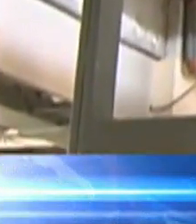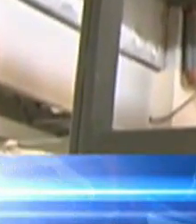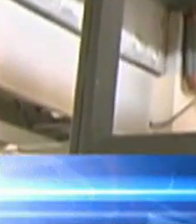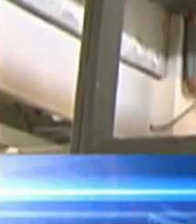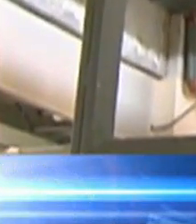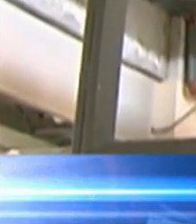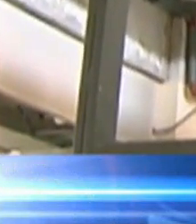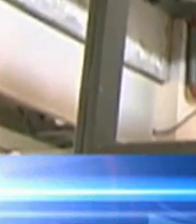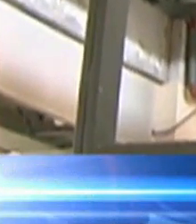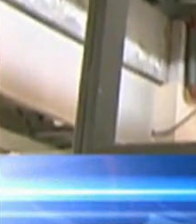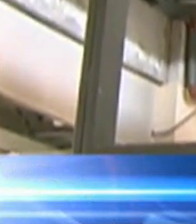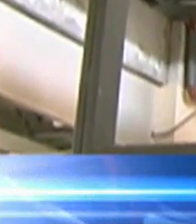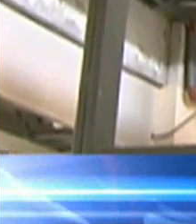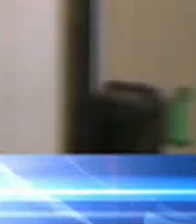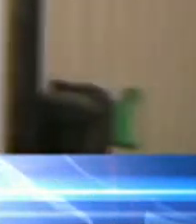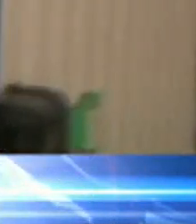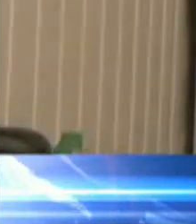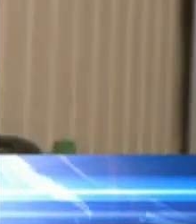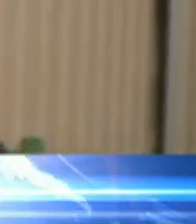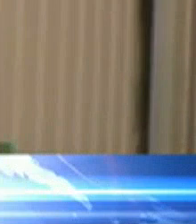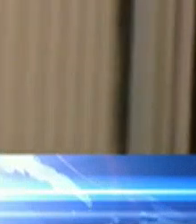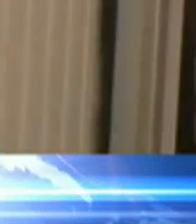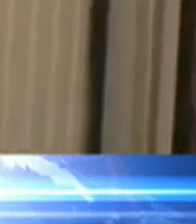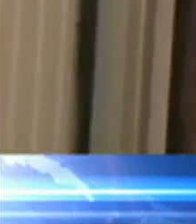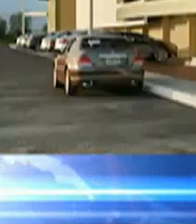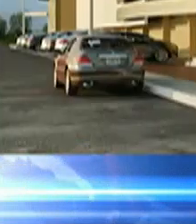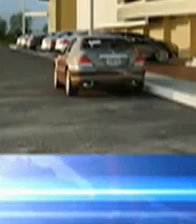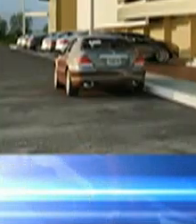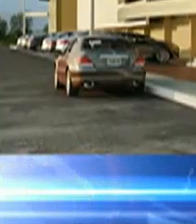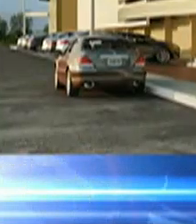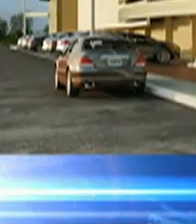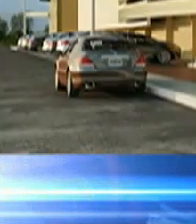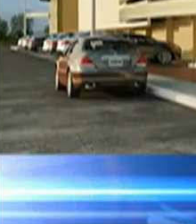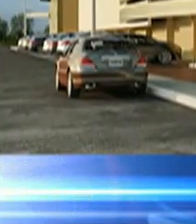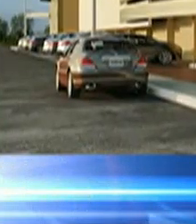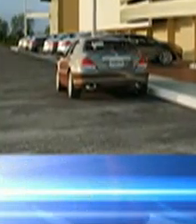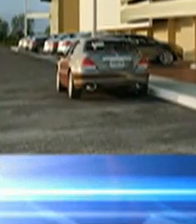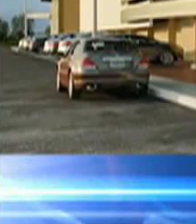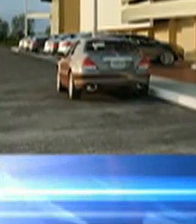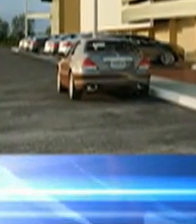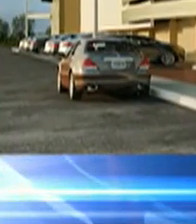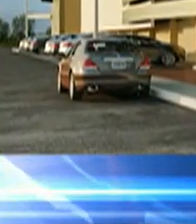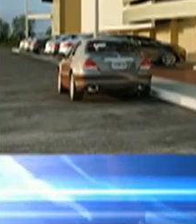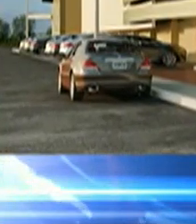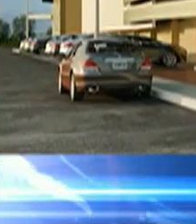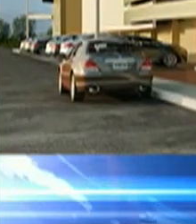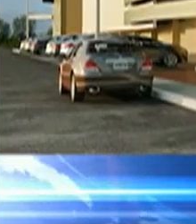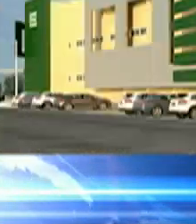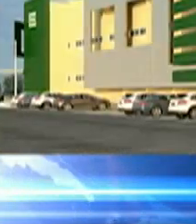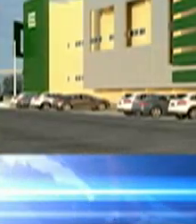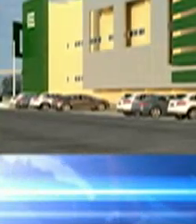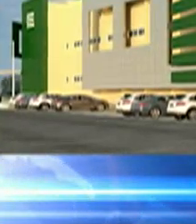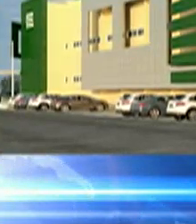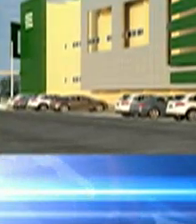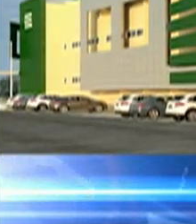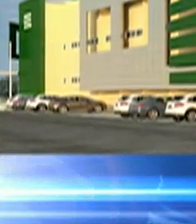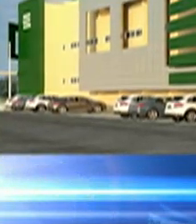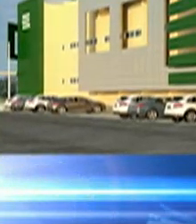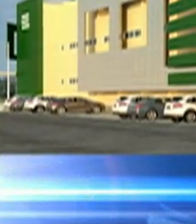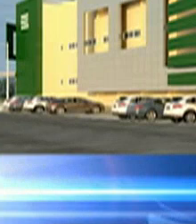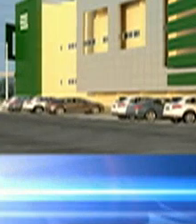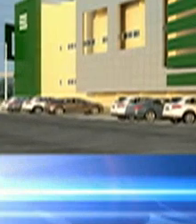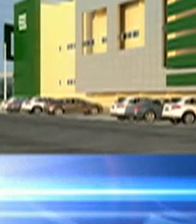Avanza la construcción de un nuevo mercado. Conozca cuándo estará listo. Todo esto y mucho más en